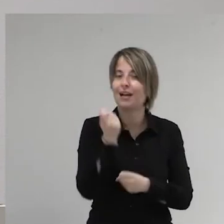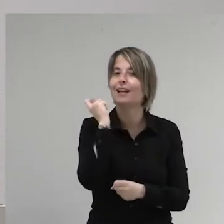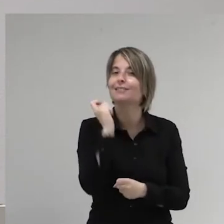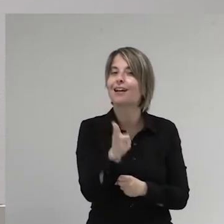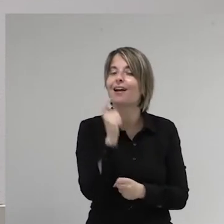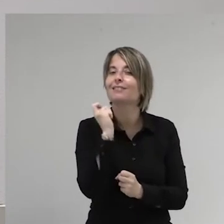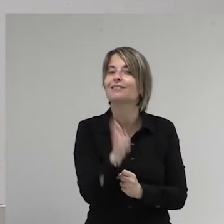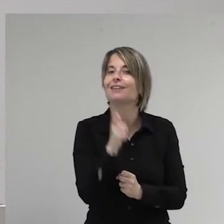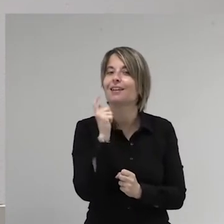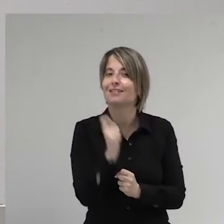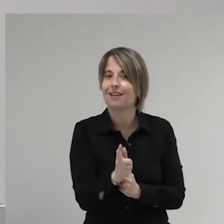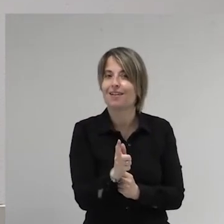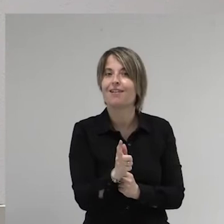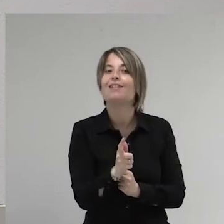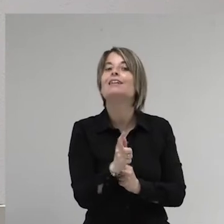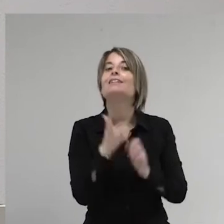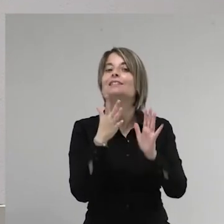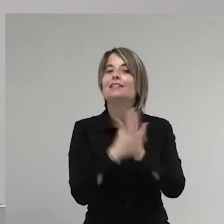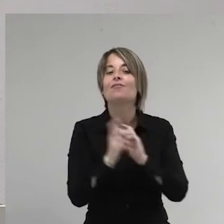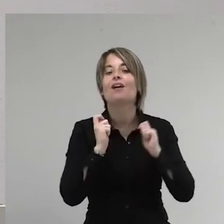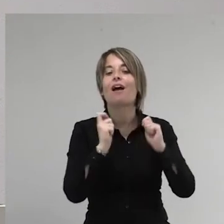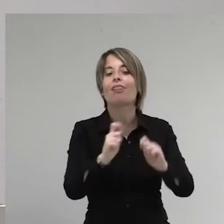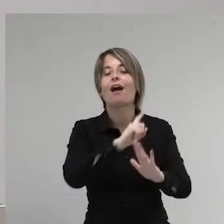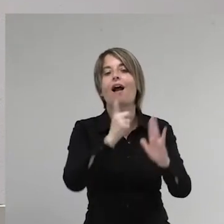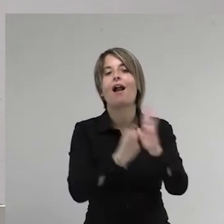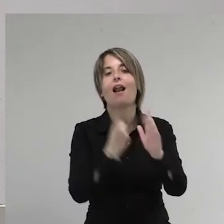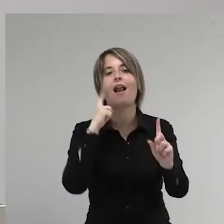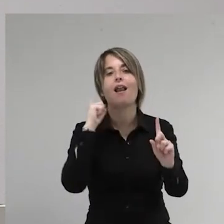del tiempo, hace posible, legitima el racismo.